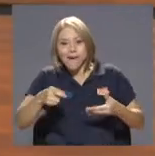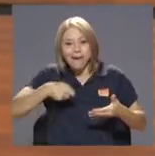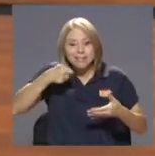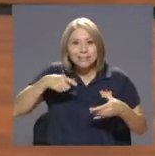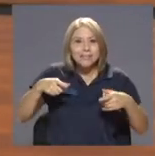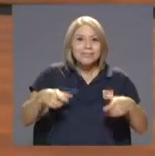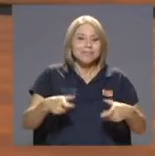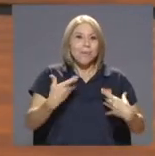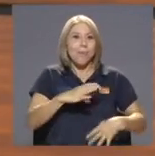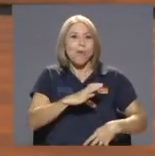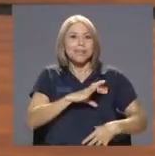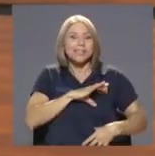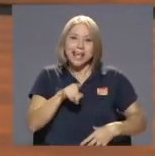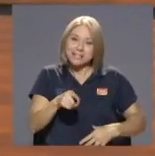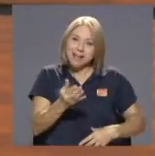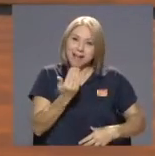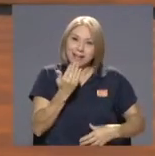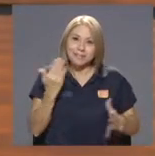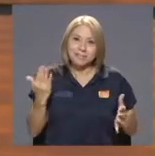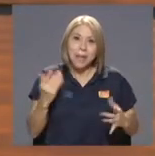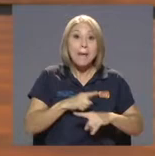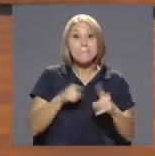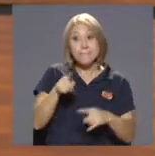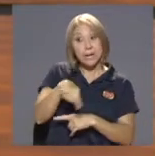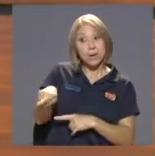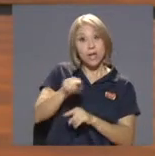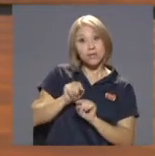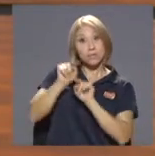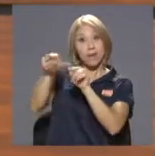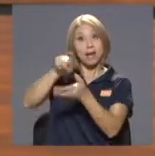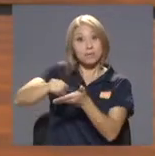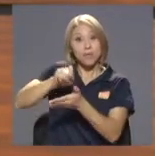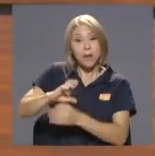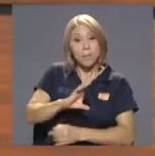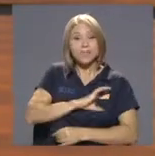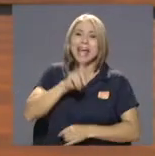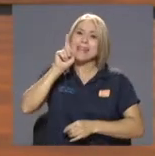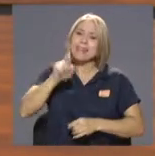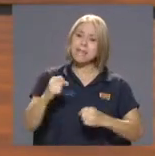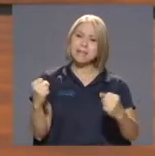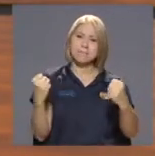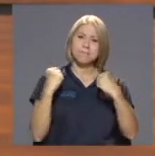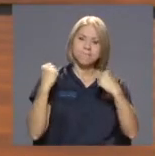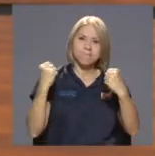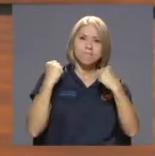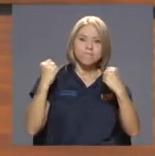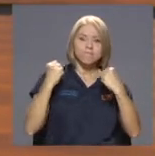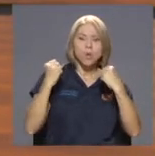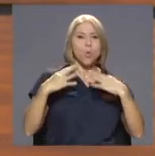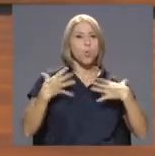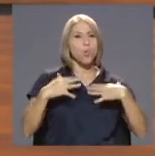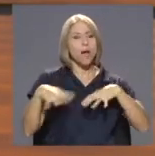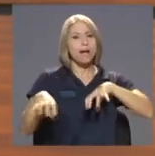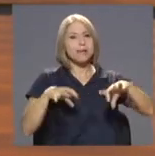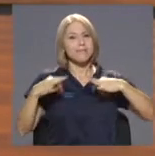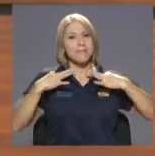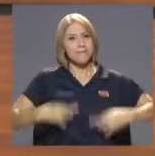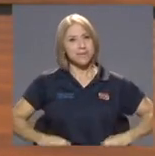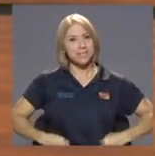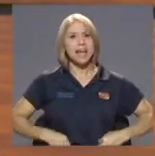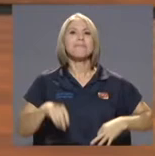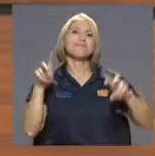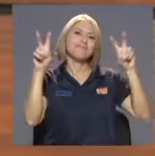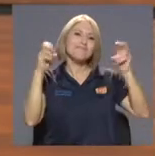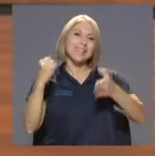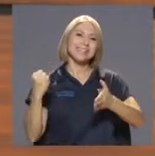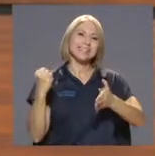ellos, cuando están en la academia, ellos tienen que hacer actividad física y bastante fuerte en el tiempo que están de preparación. Se espera que eso les quede como un sello de vida. Y